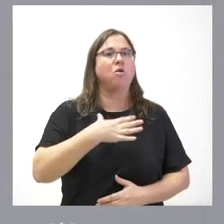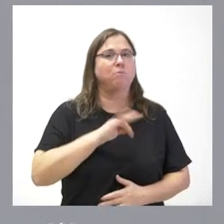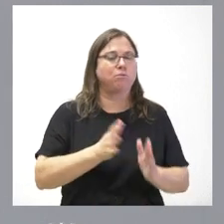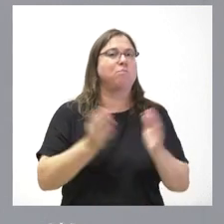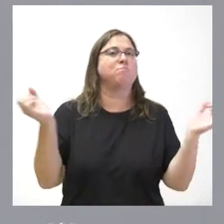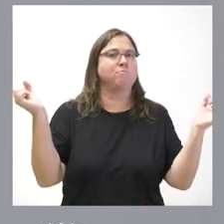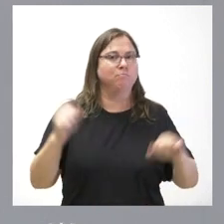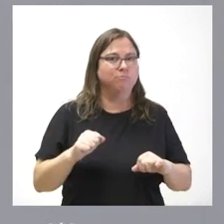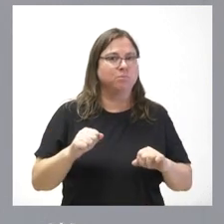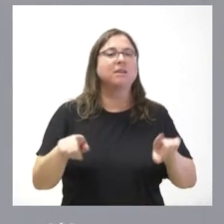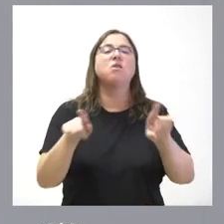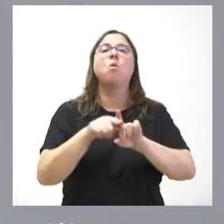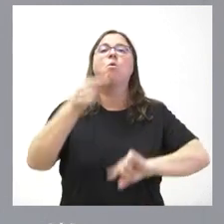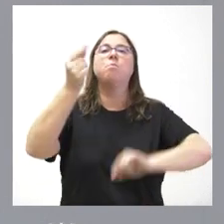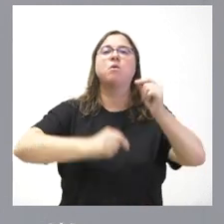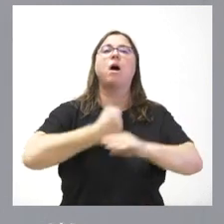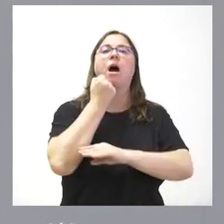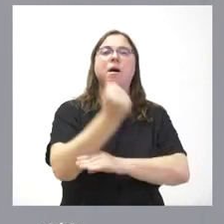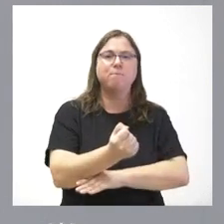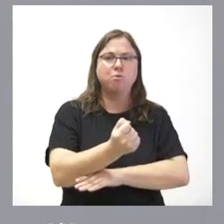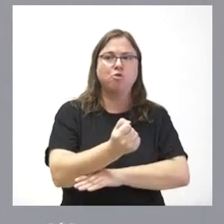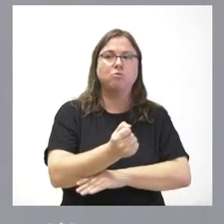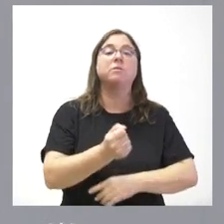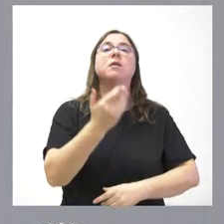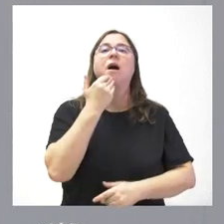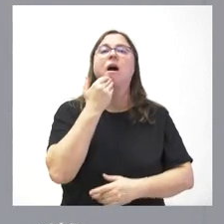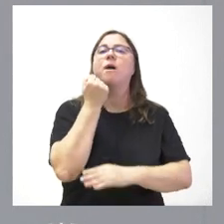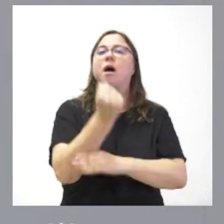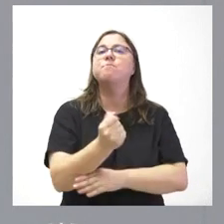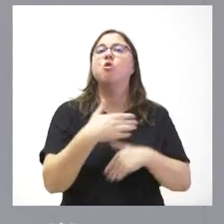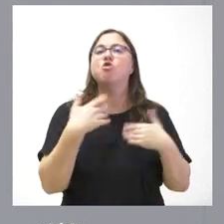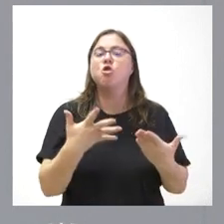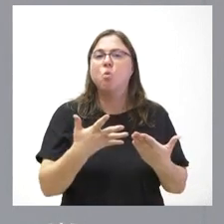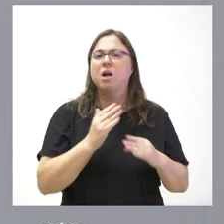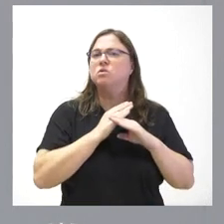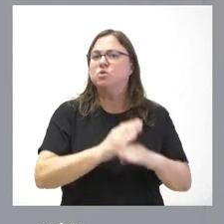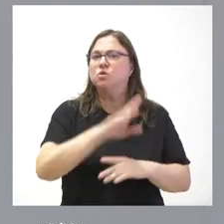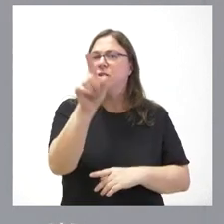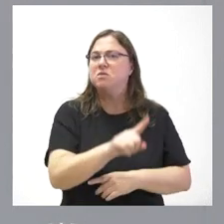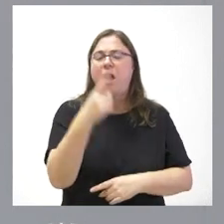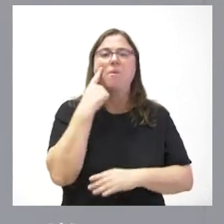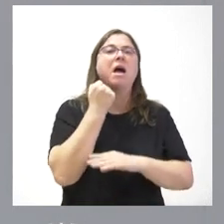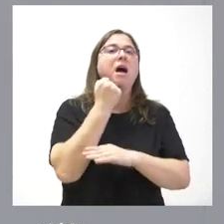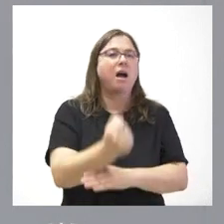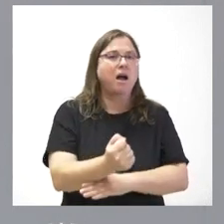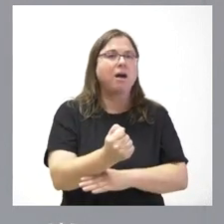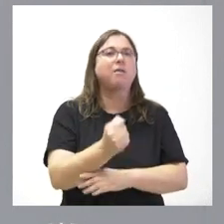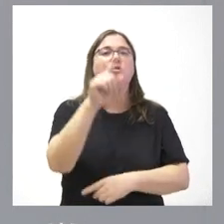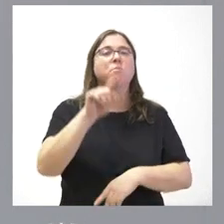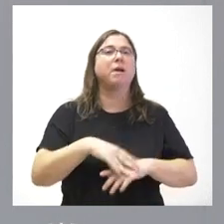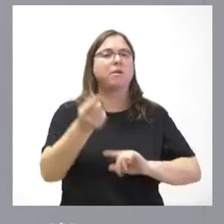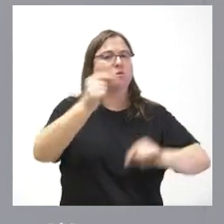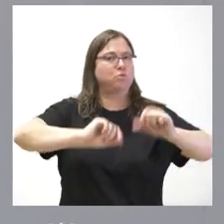presupuesto con un amplio apoyo parlamentario vamos a ver qué apoyos contamos si esos apoyos son suficientes y vamos a ver si esos apoyos suman para aprobar el